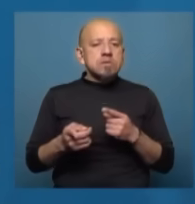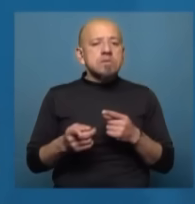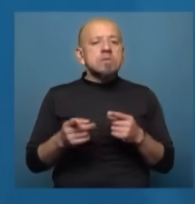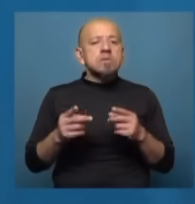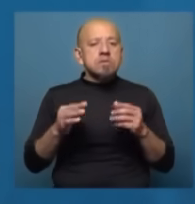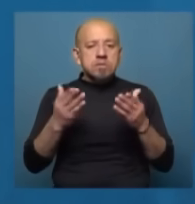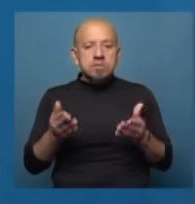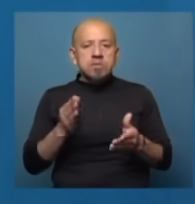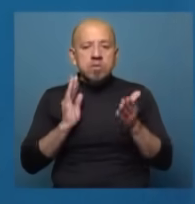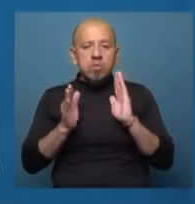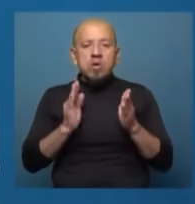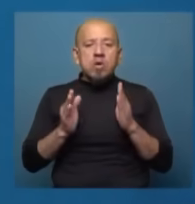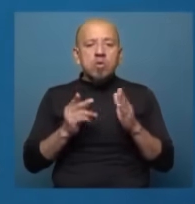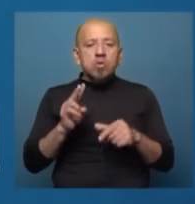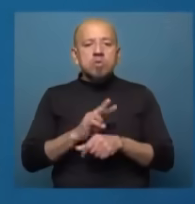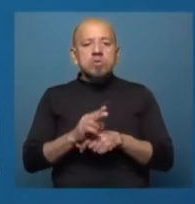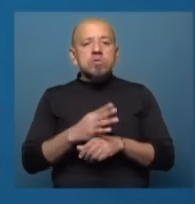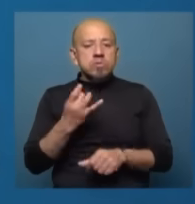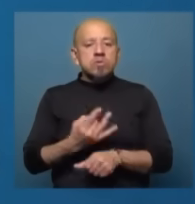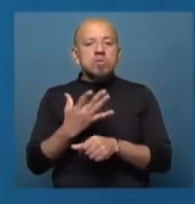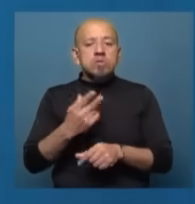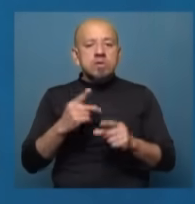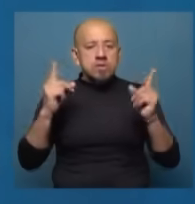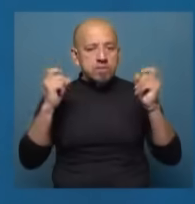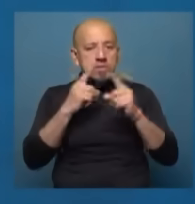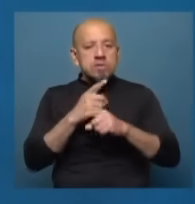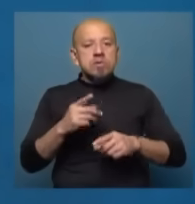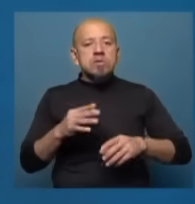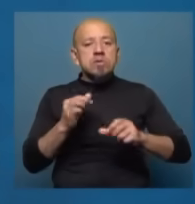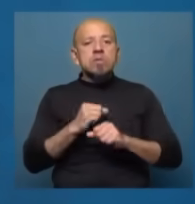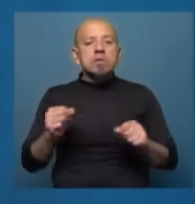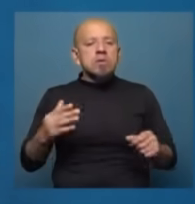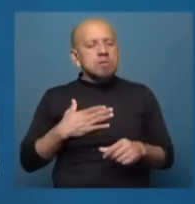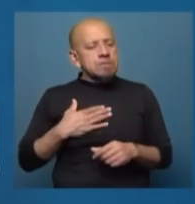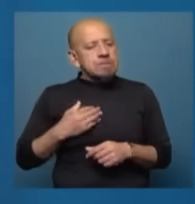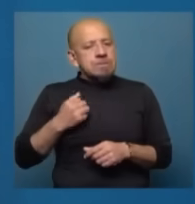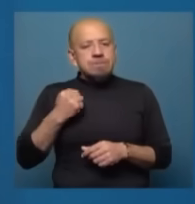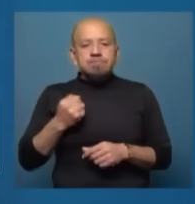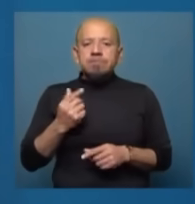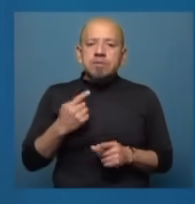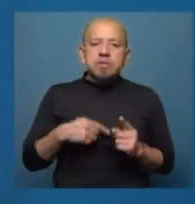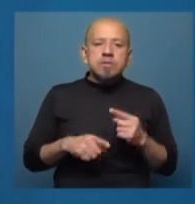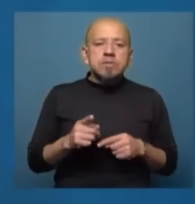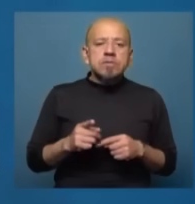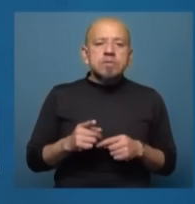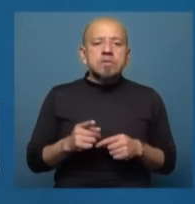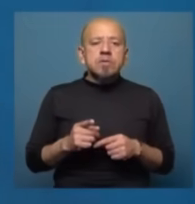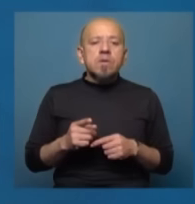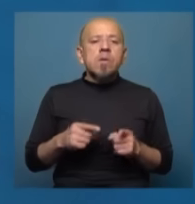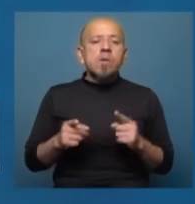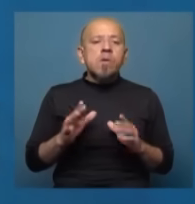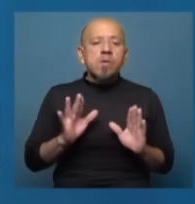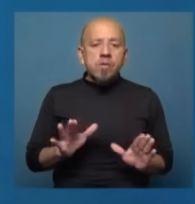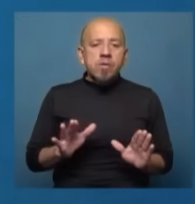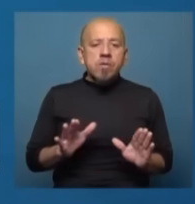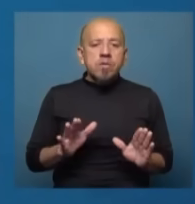defensa es un acto profesional difícil y puede ser Heroico en realidad pero eh yo dejo